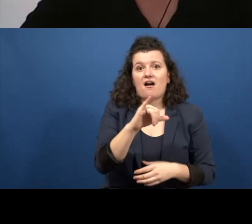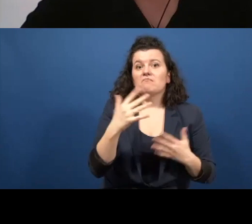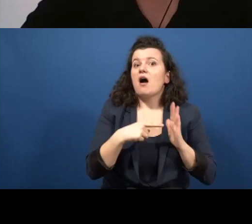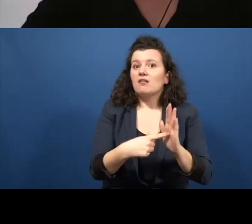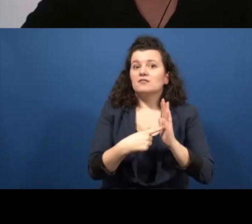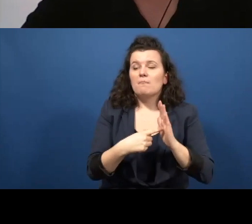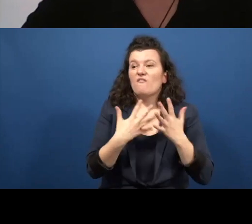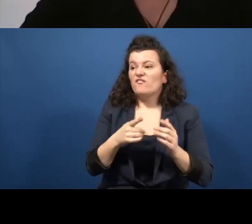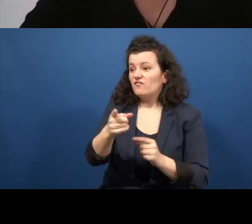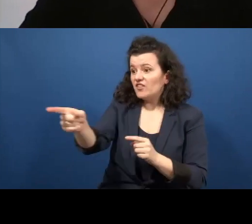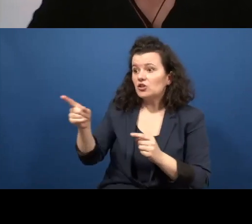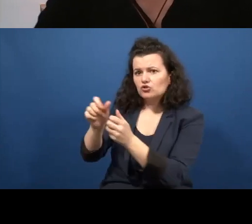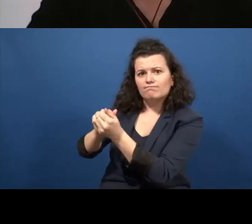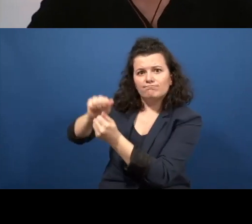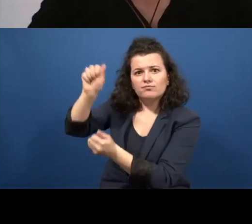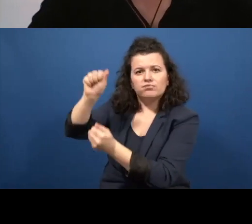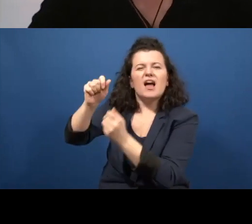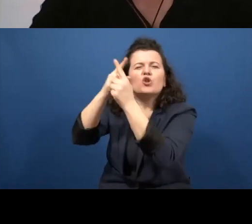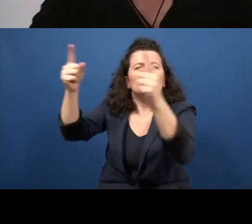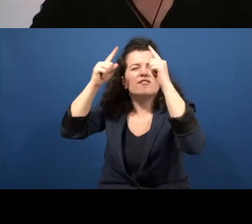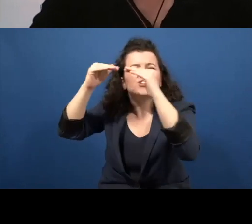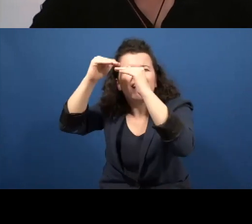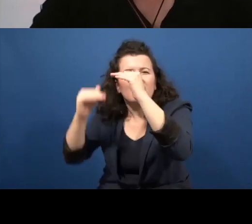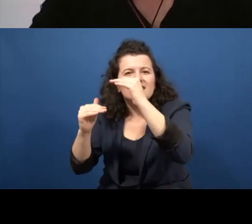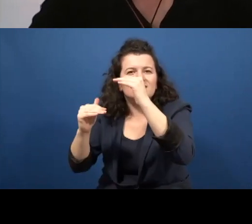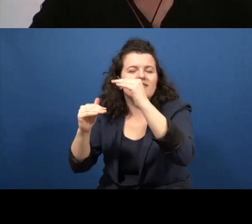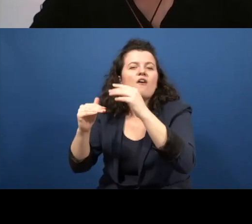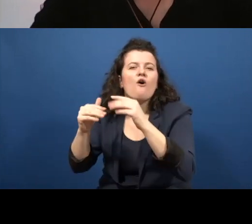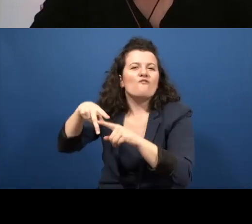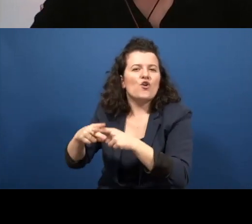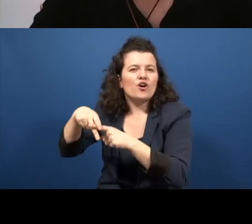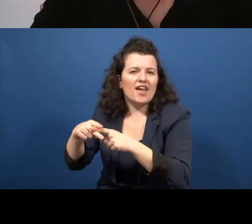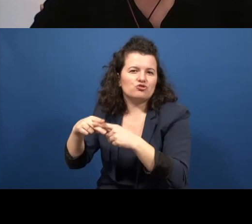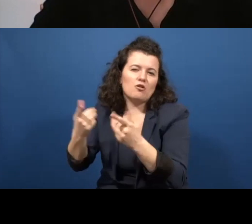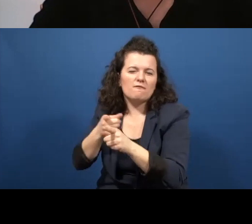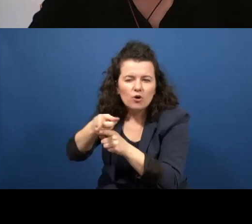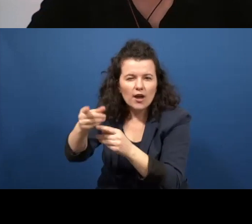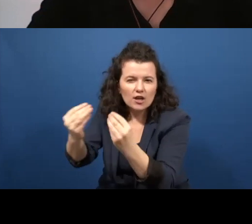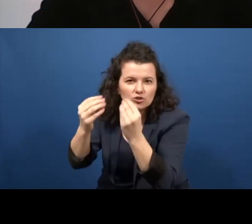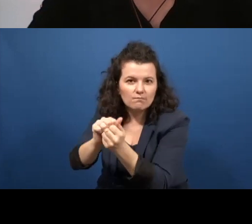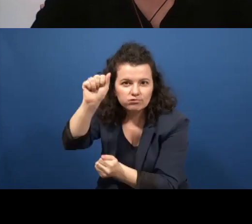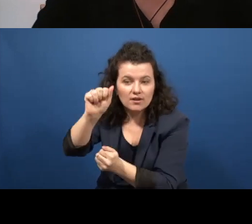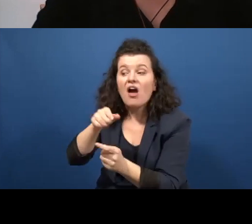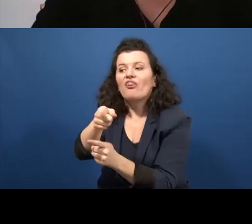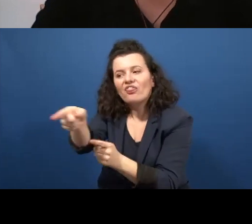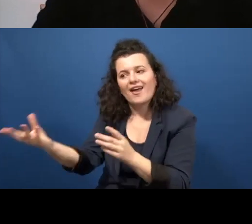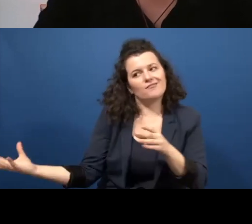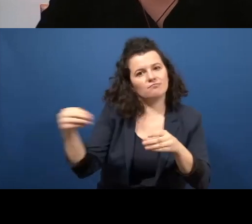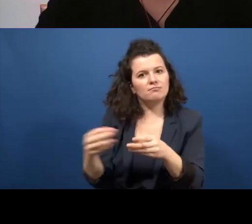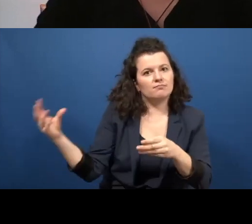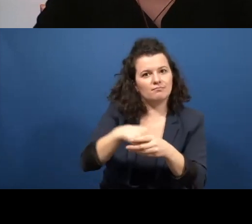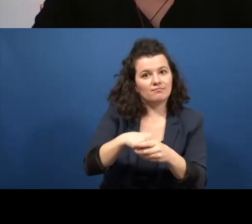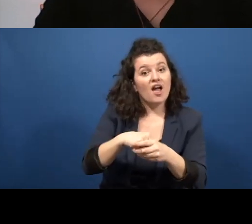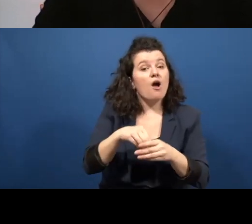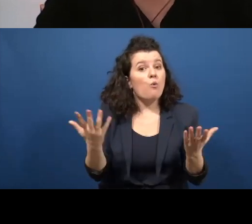en Interpretación de Conferencias ponga el requisito de tener las calificaciones que hay ya